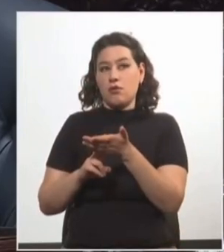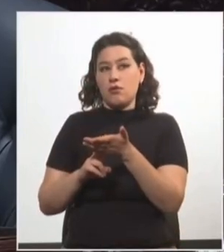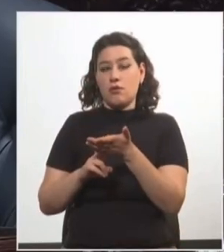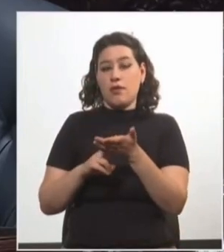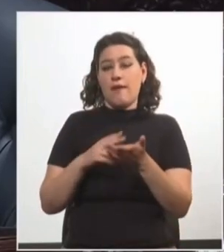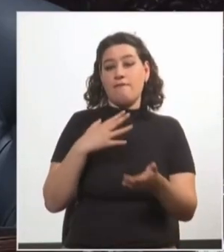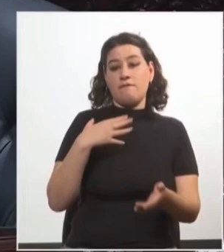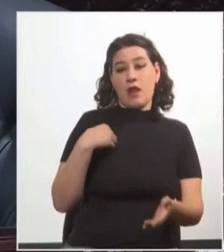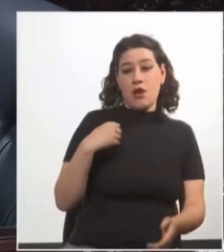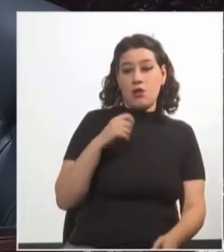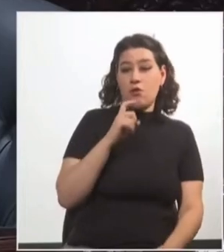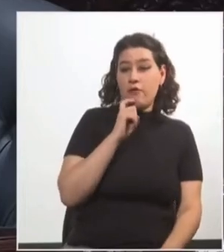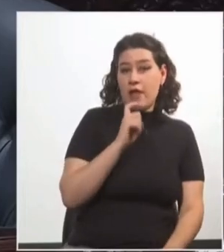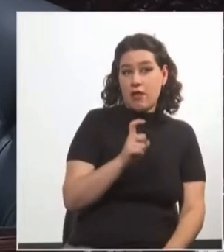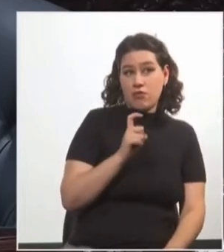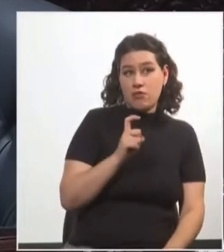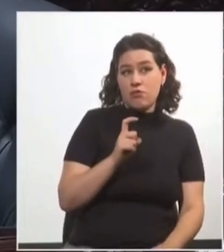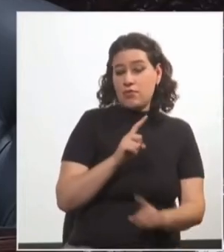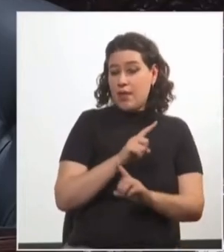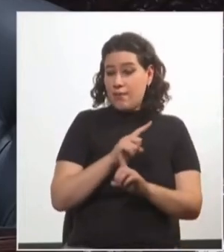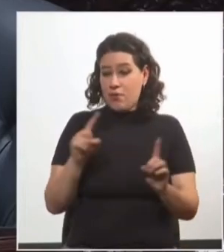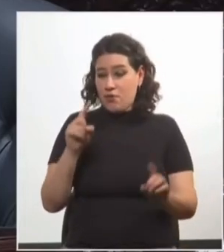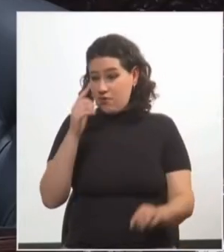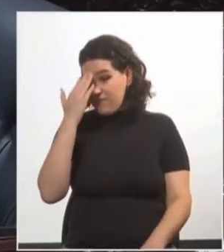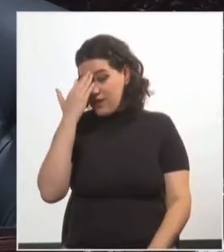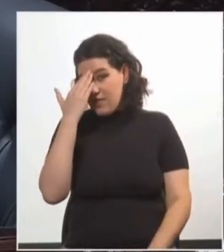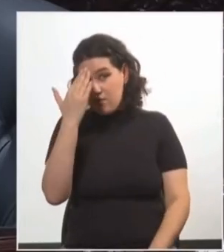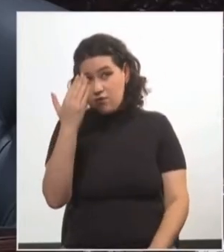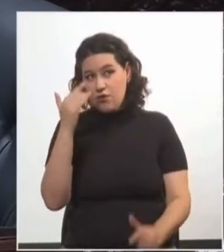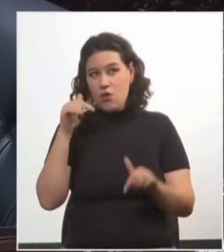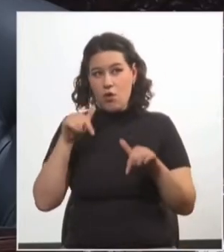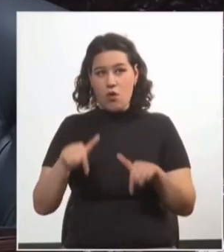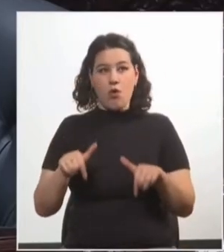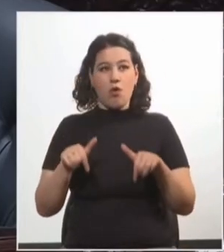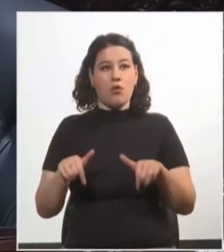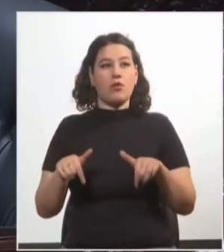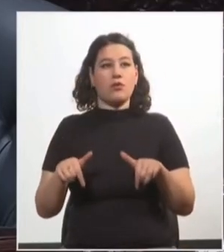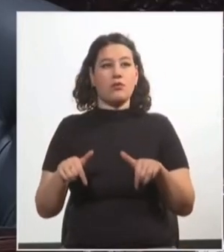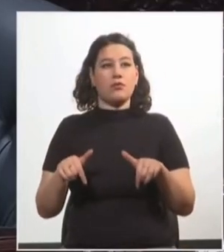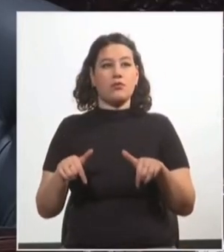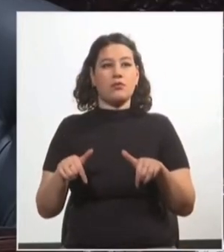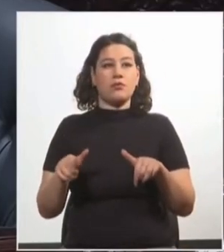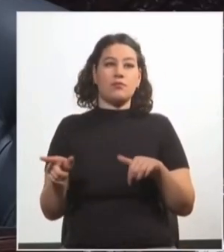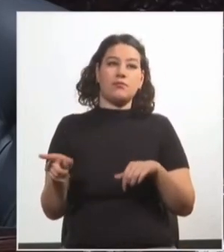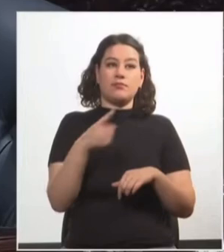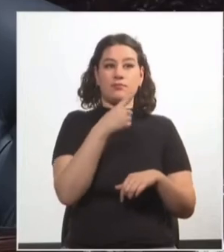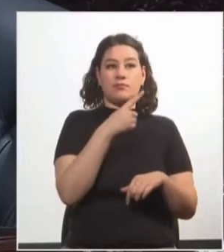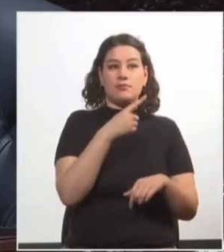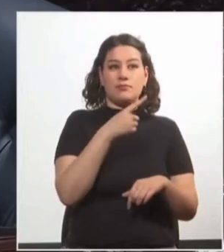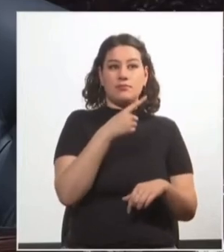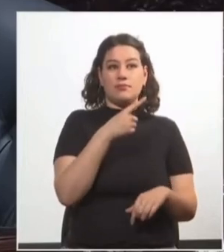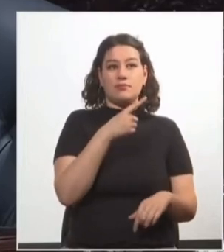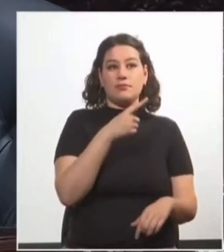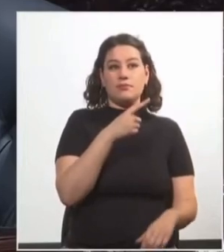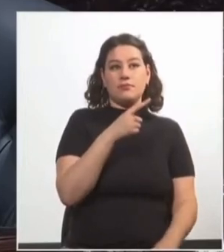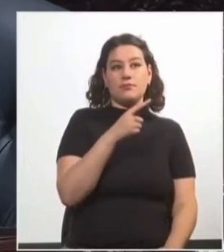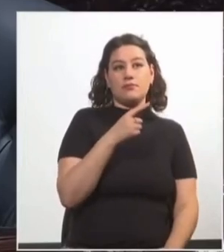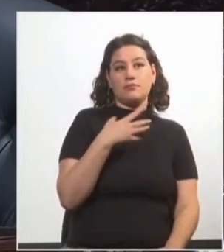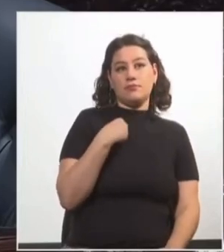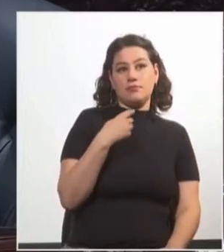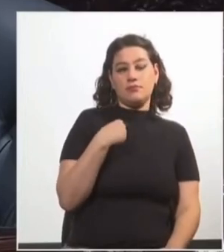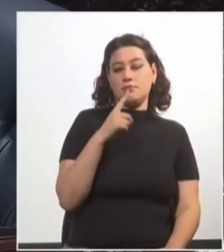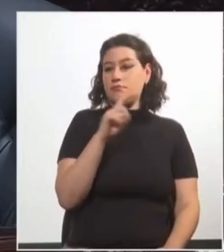en su momento, ni un legislador del Frente Amplio que hoy reviste en el Partido Nacional, lo